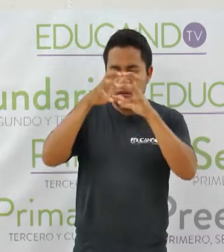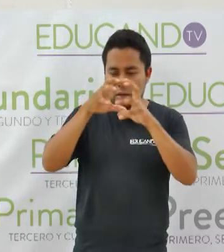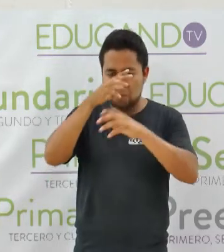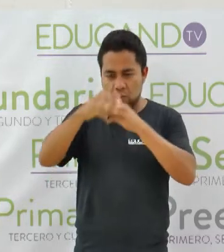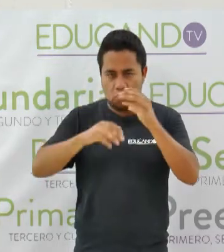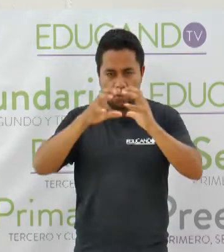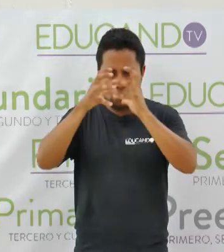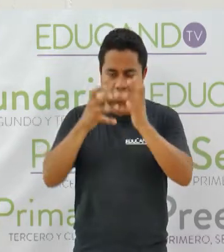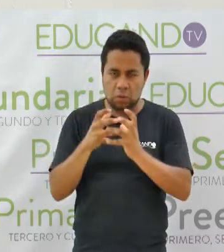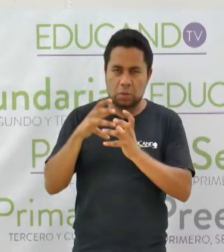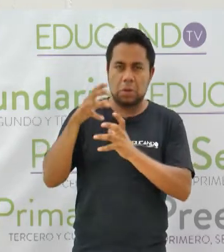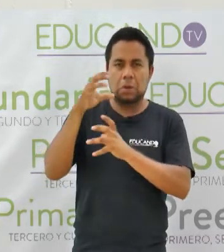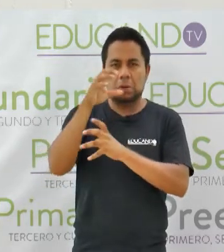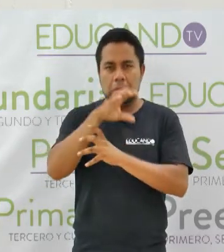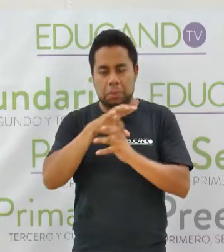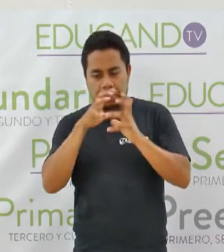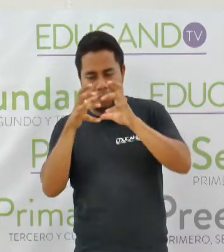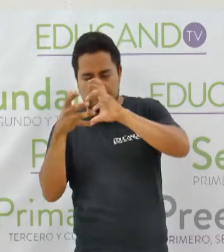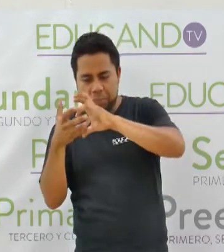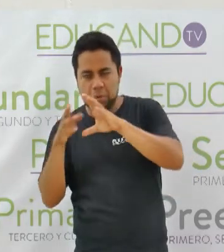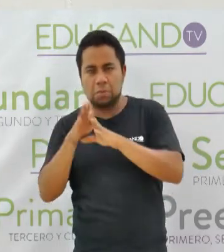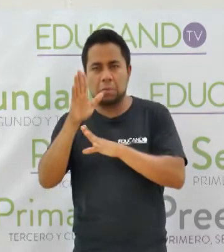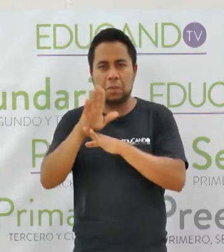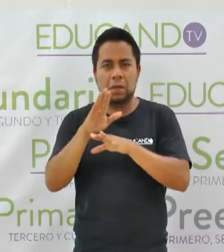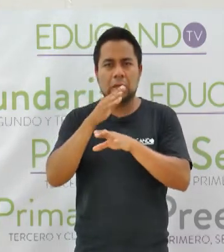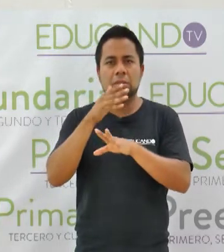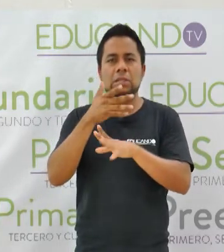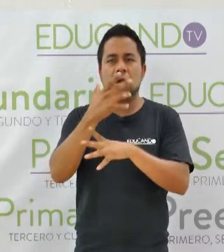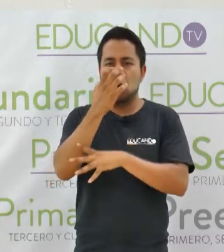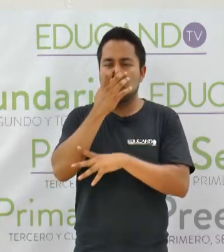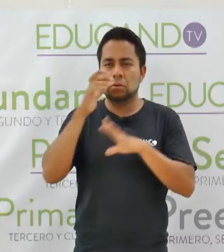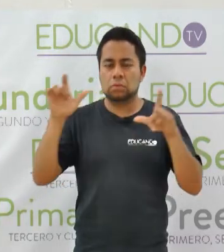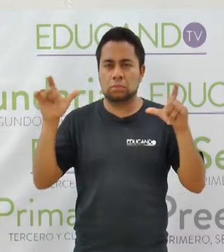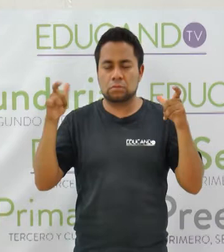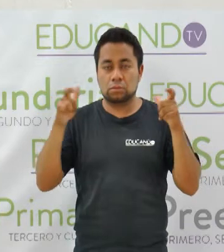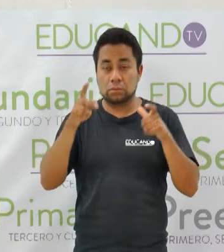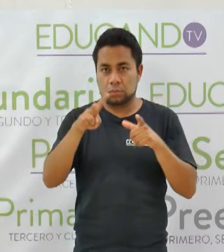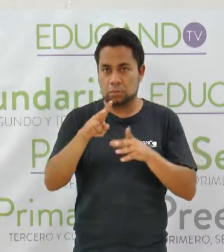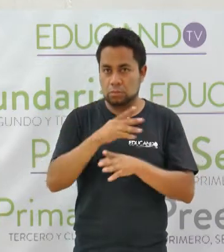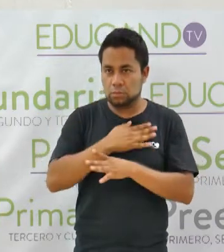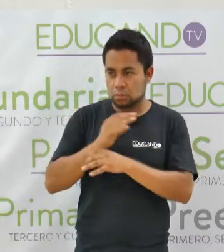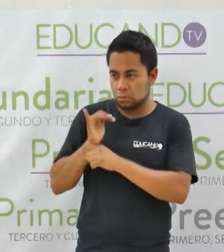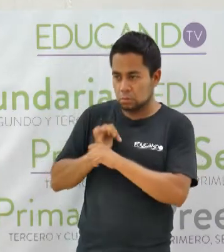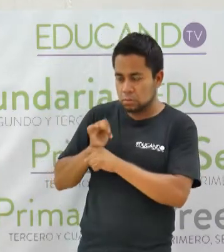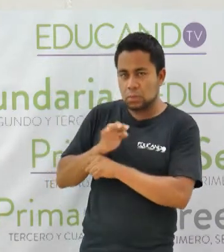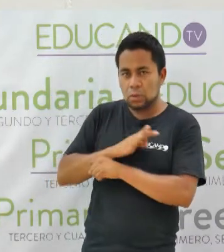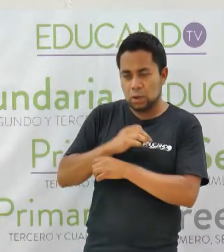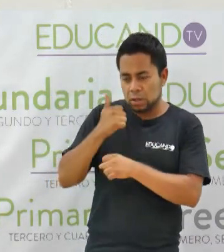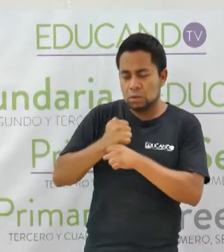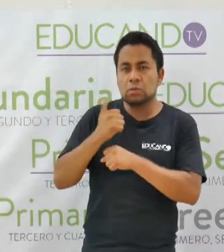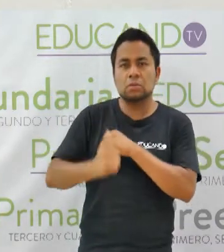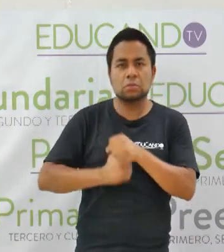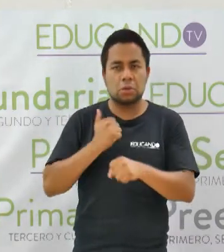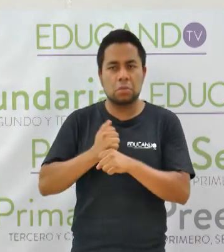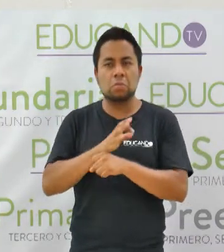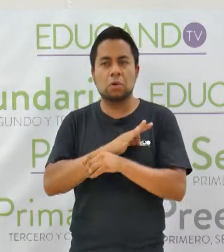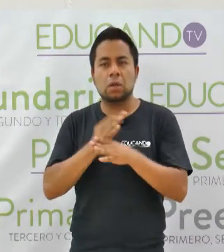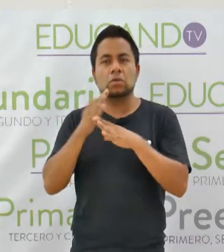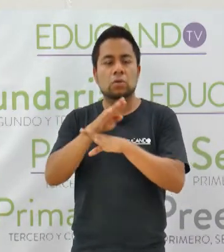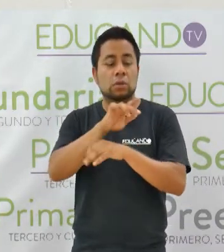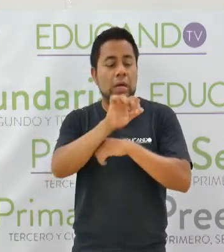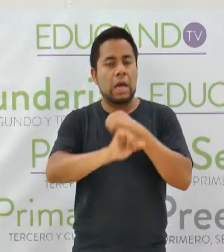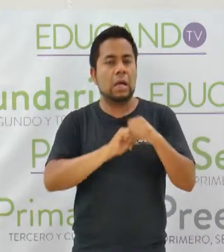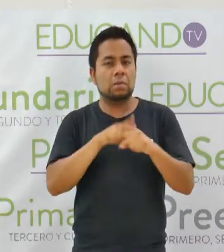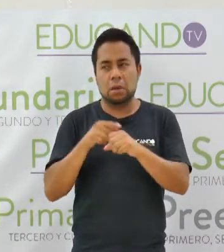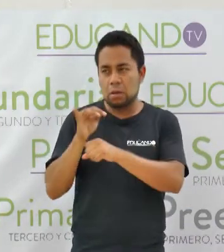global, tiende a empezar a extinguirse. Y es una buena investigación que tú puedes realizar en sexto año acerca de